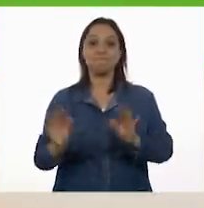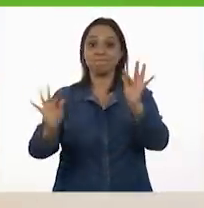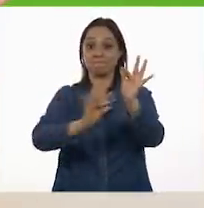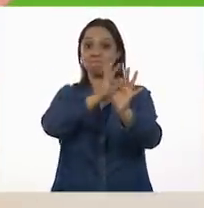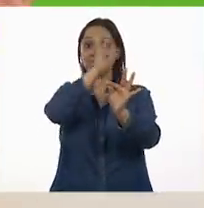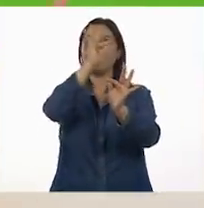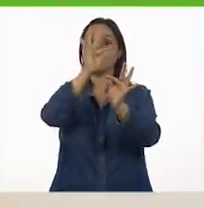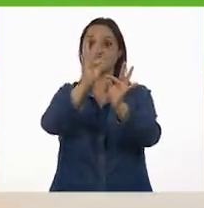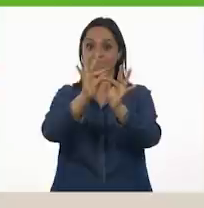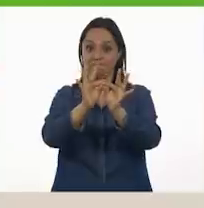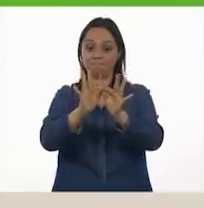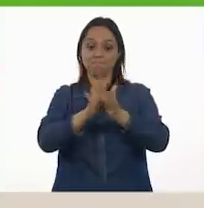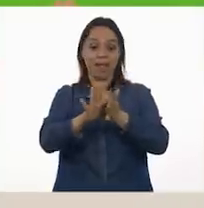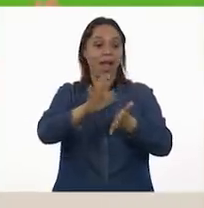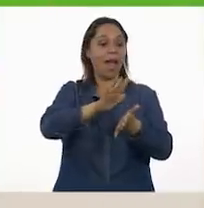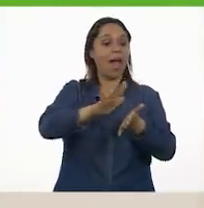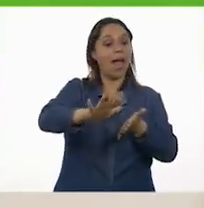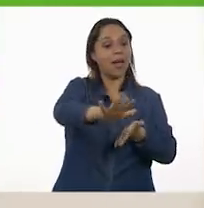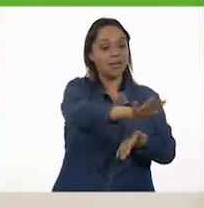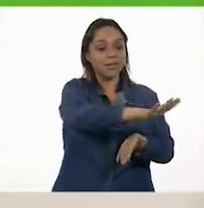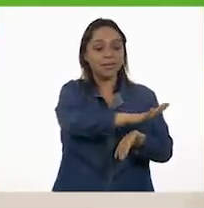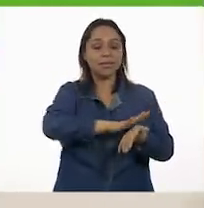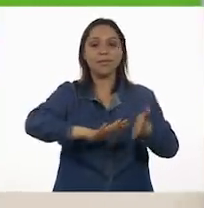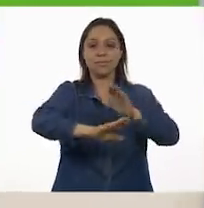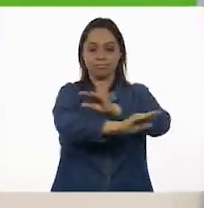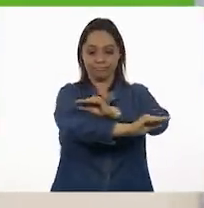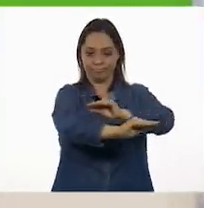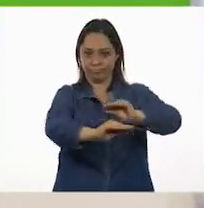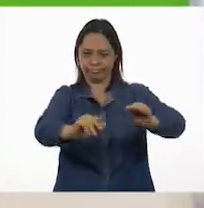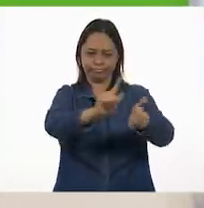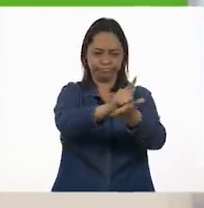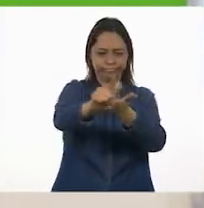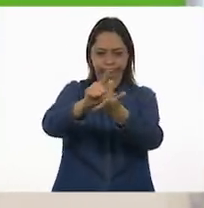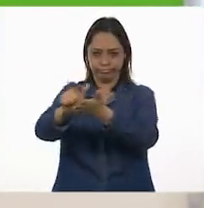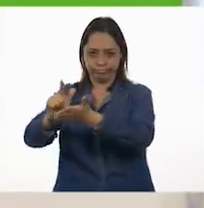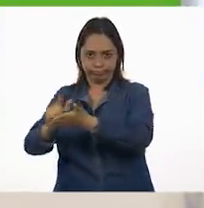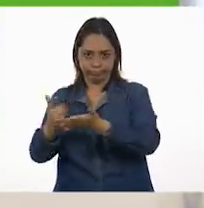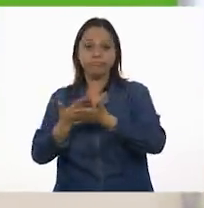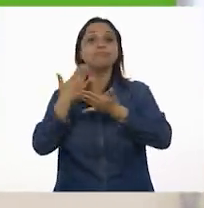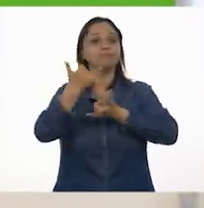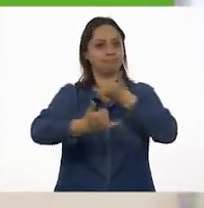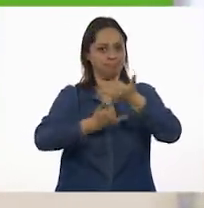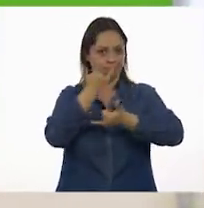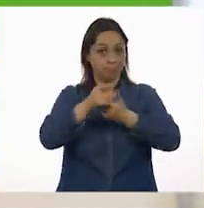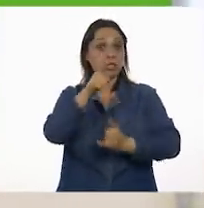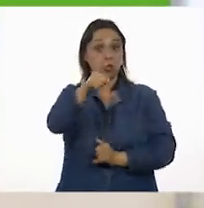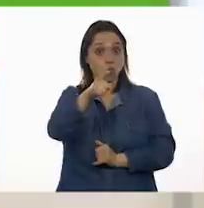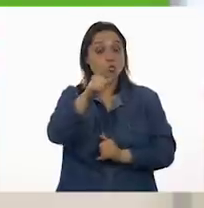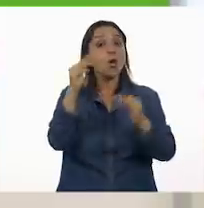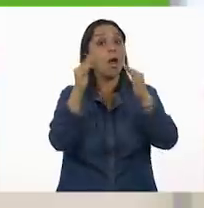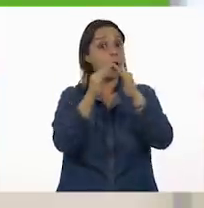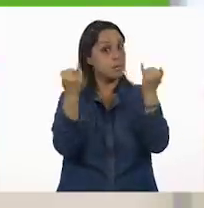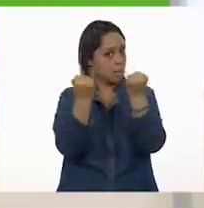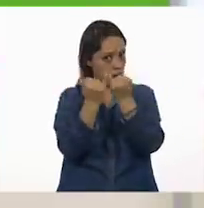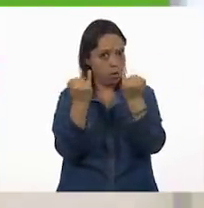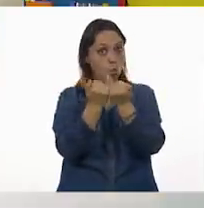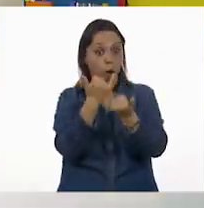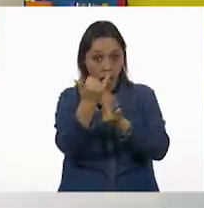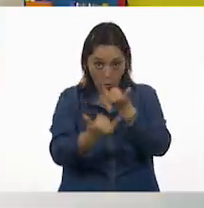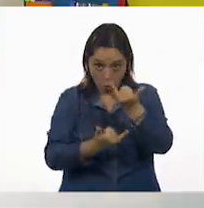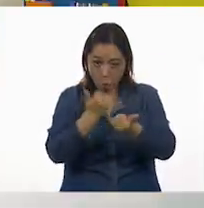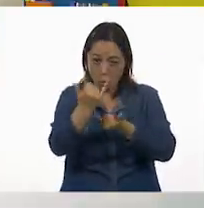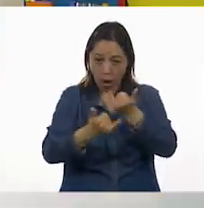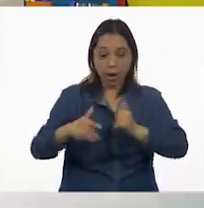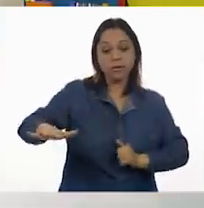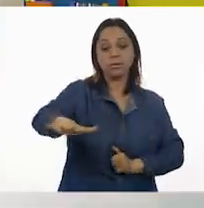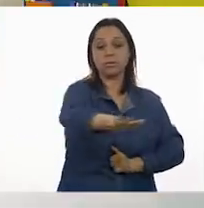Listo, ya tenemos nuestro espacio despejado para poder jugar. En casa, acuérdate que si vas a jugar, también tienes que tener tu espacio